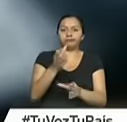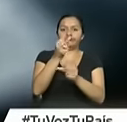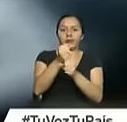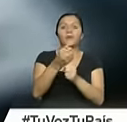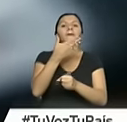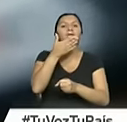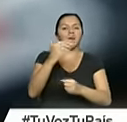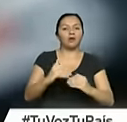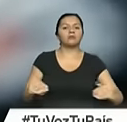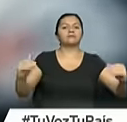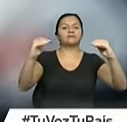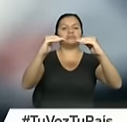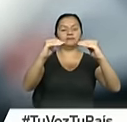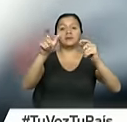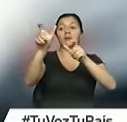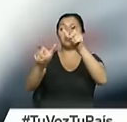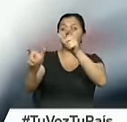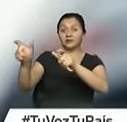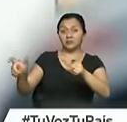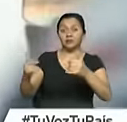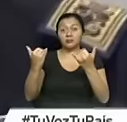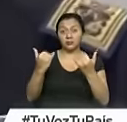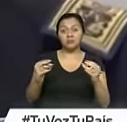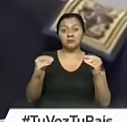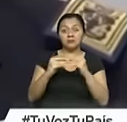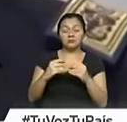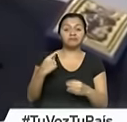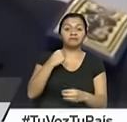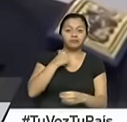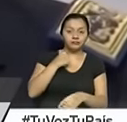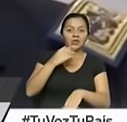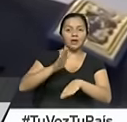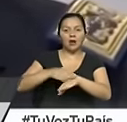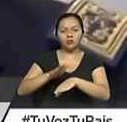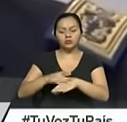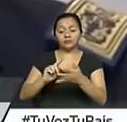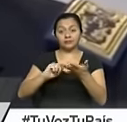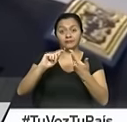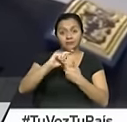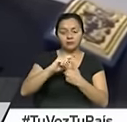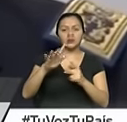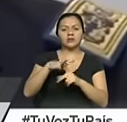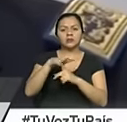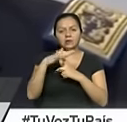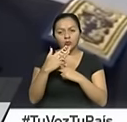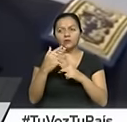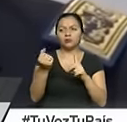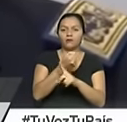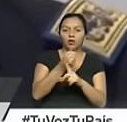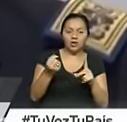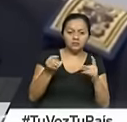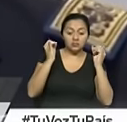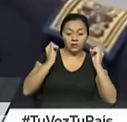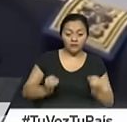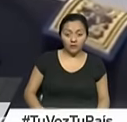inéditas en términos de víctimas y delitos. Incontables situaciones de violencia individual y colectiva